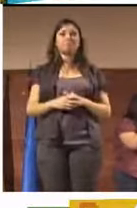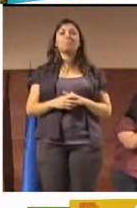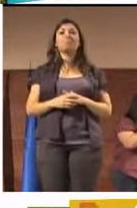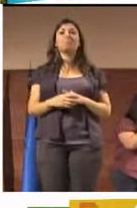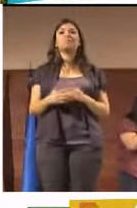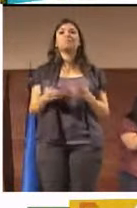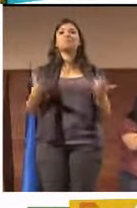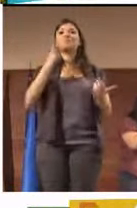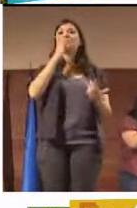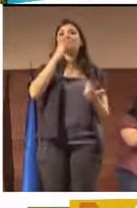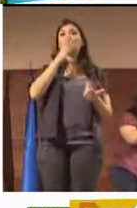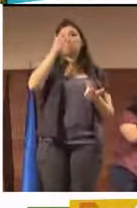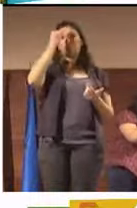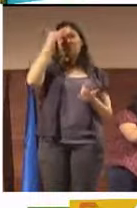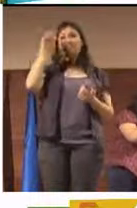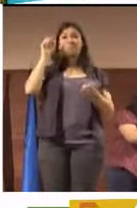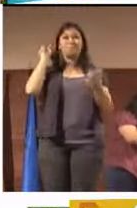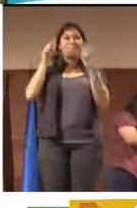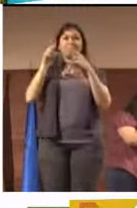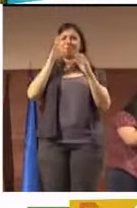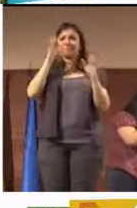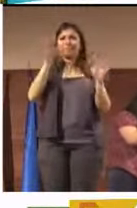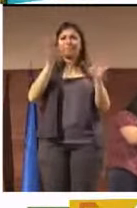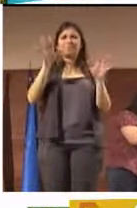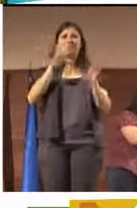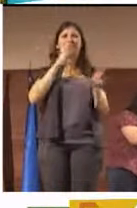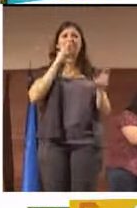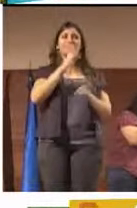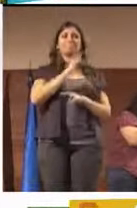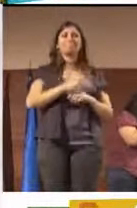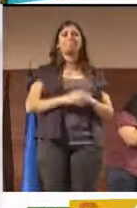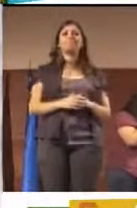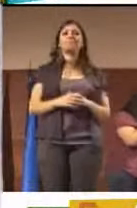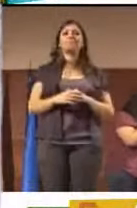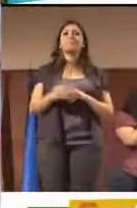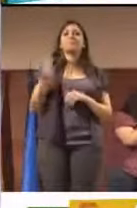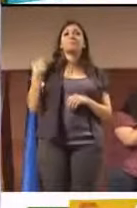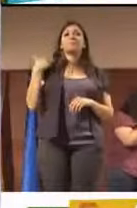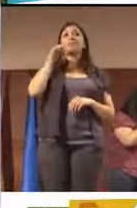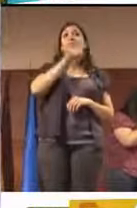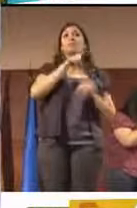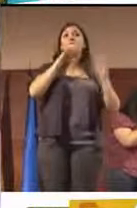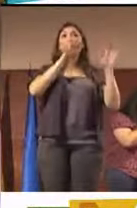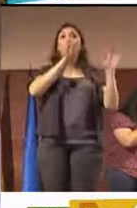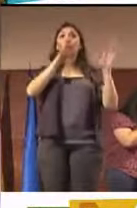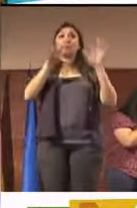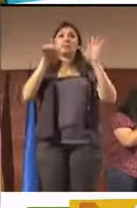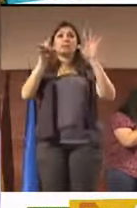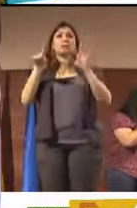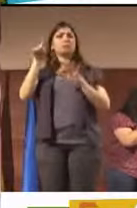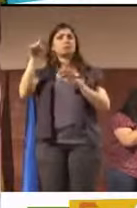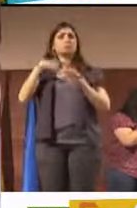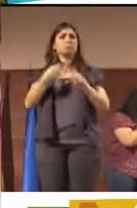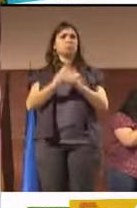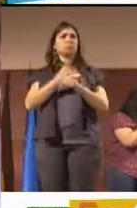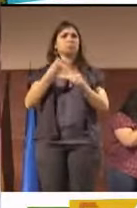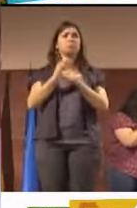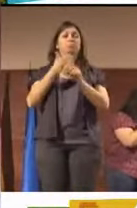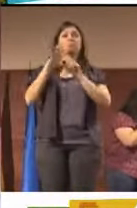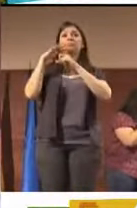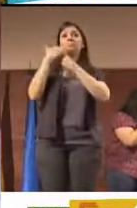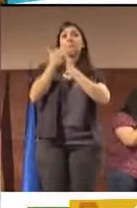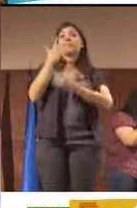porque creo que la carretera estaba fatal. Lleva desde el año 1996 en el mundo laboral dentro del contexto de